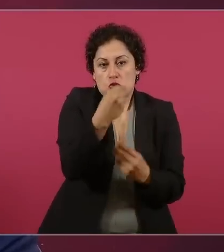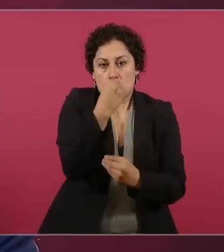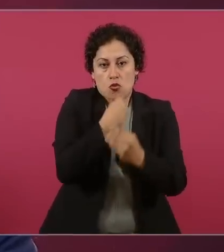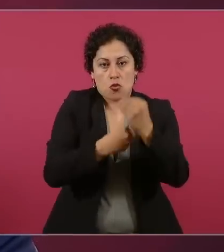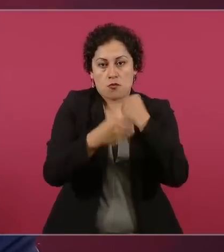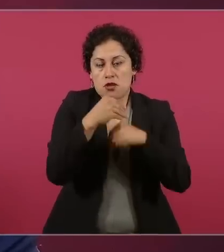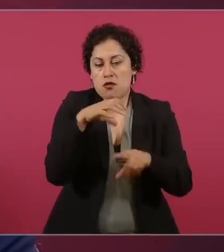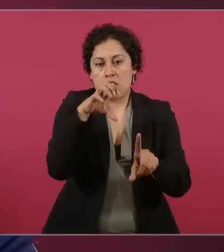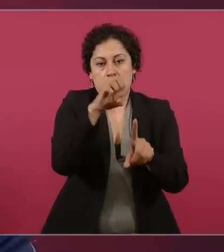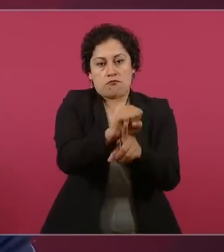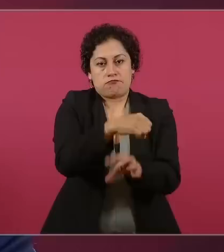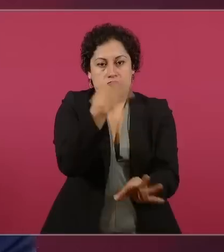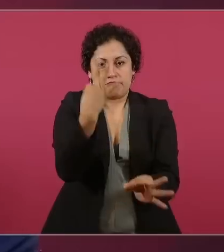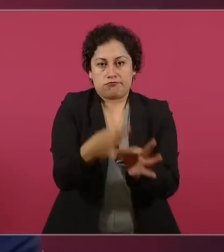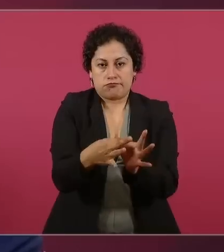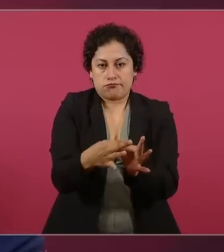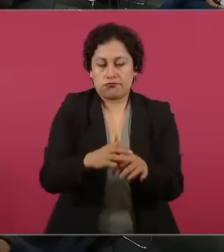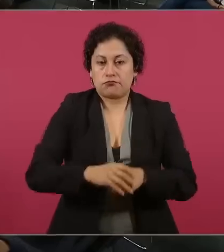Eso.